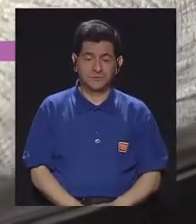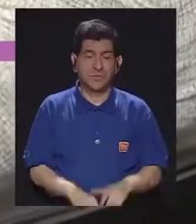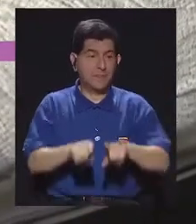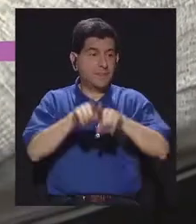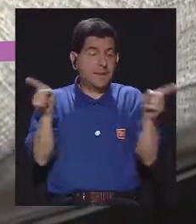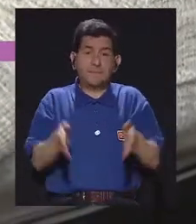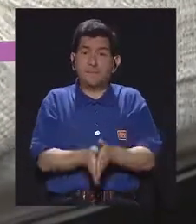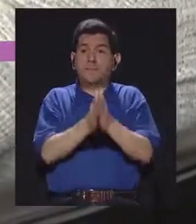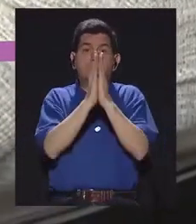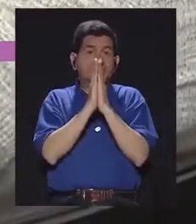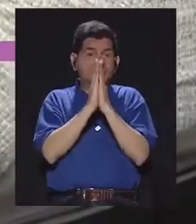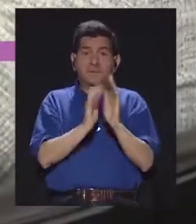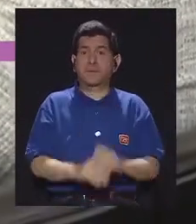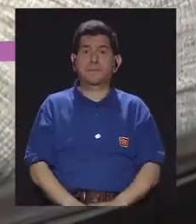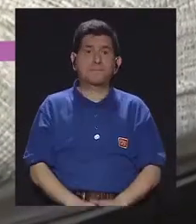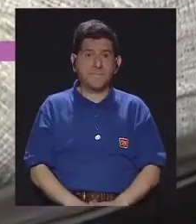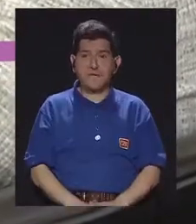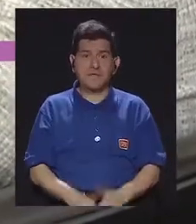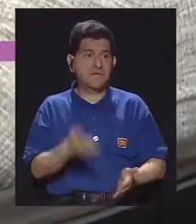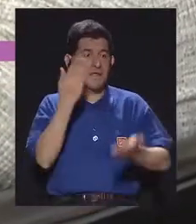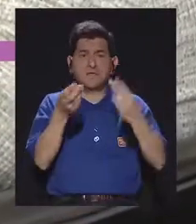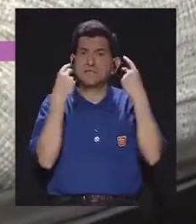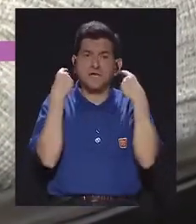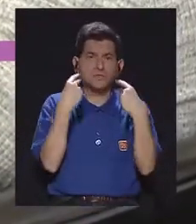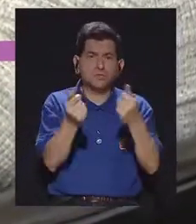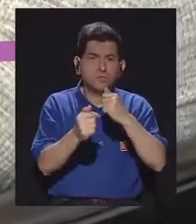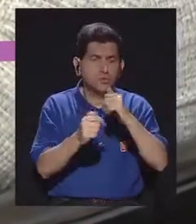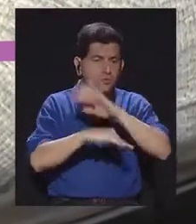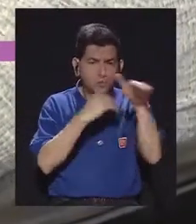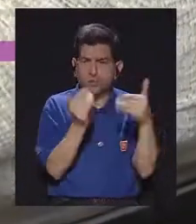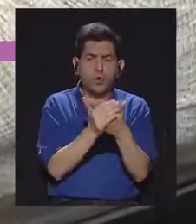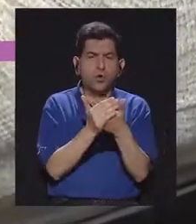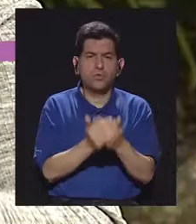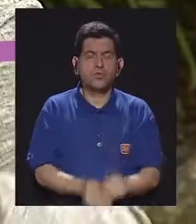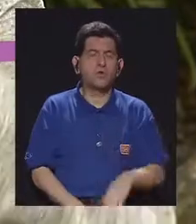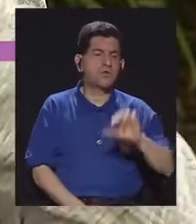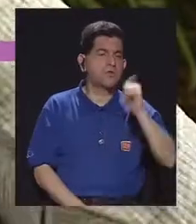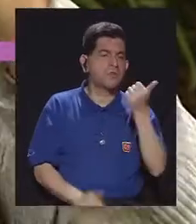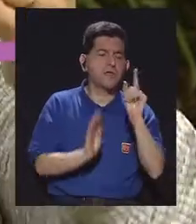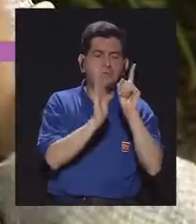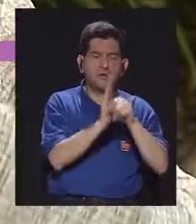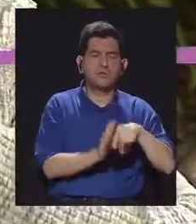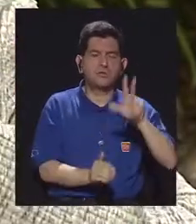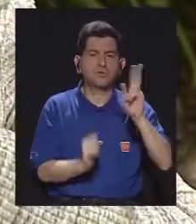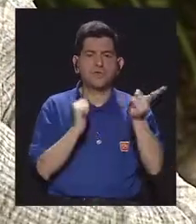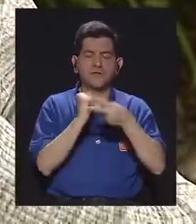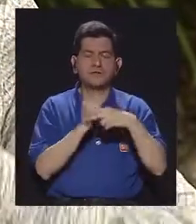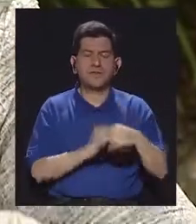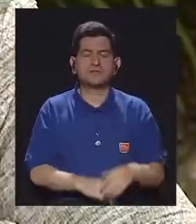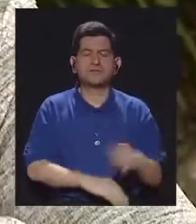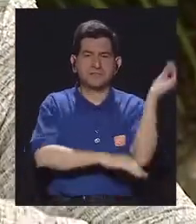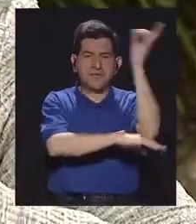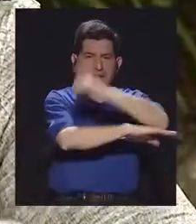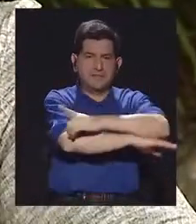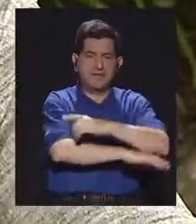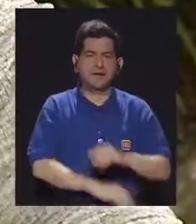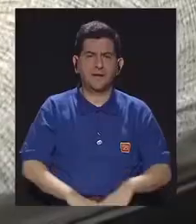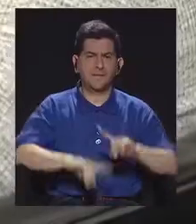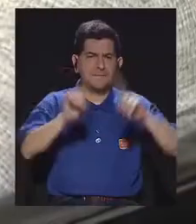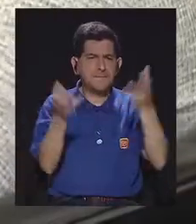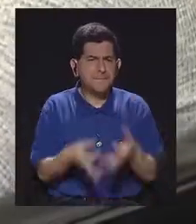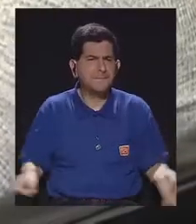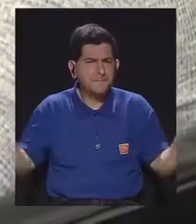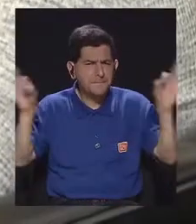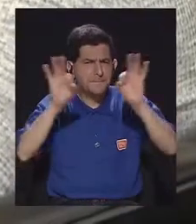más. Y tampoco se piden que tienen que ser de un momento, pueden ser 10 minutos tres veces al día. Gabriela, pero